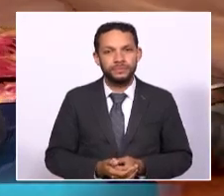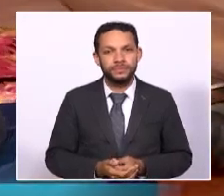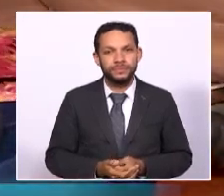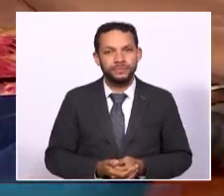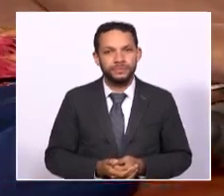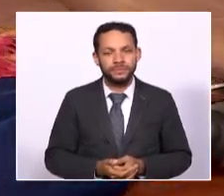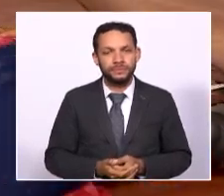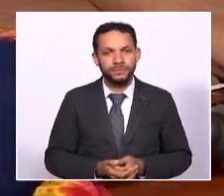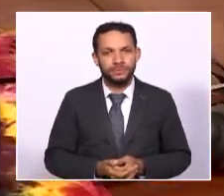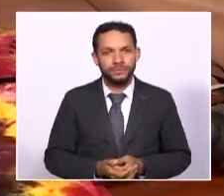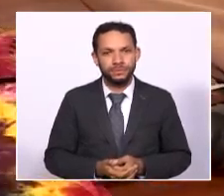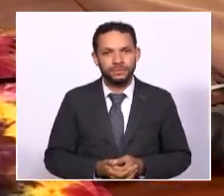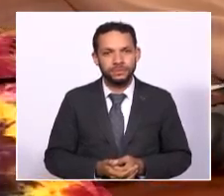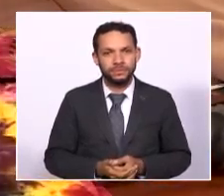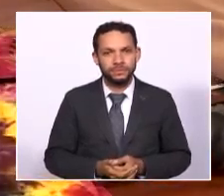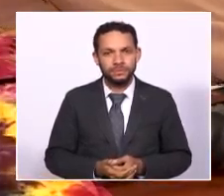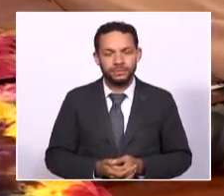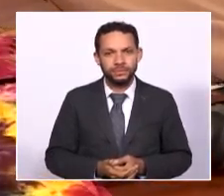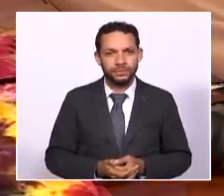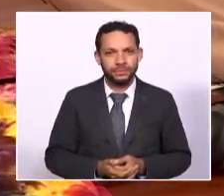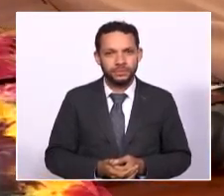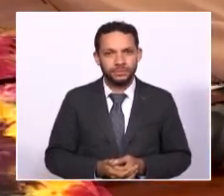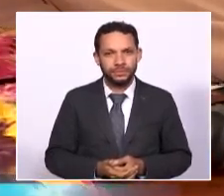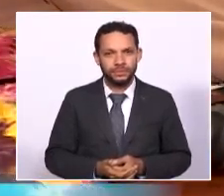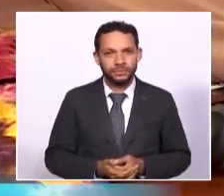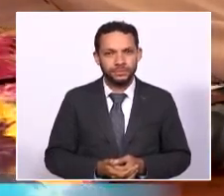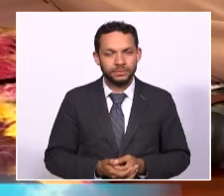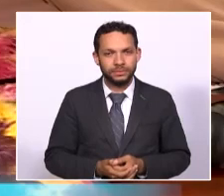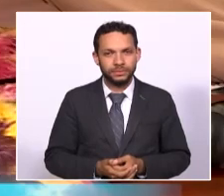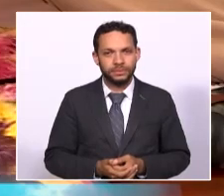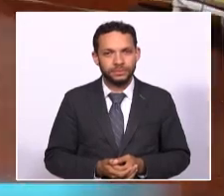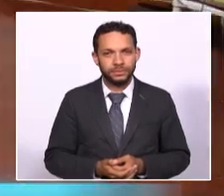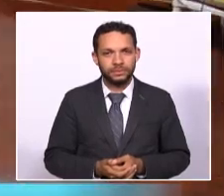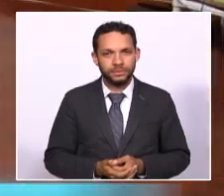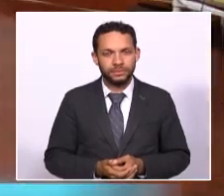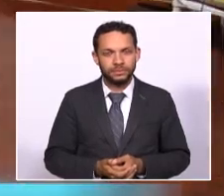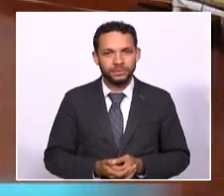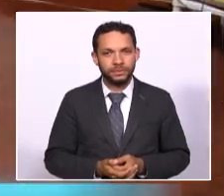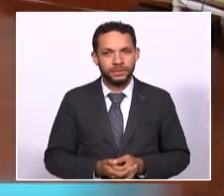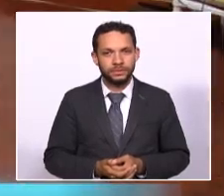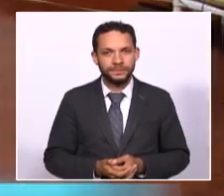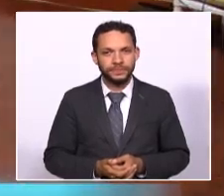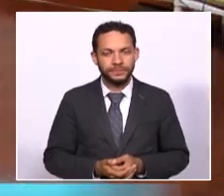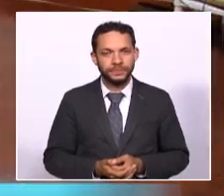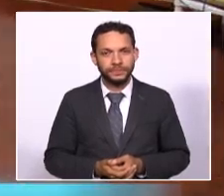Estira las piernas. Te vas a girar de lado mirándome hacia acá.